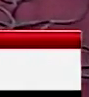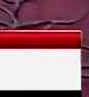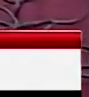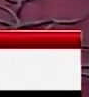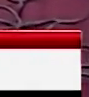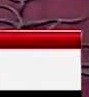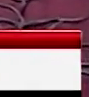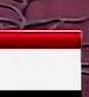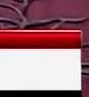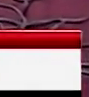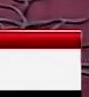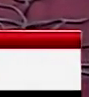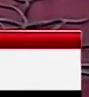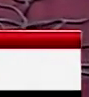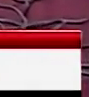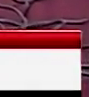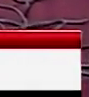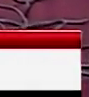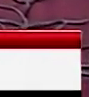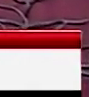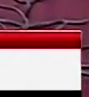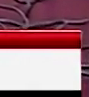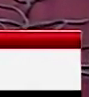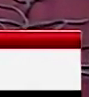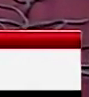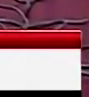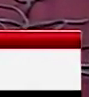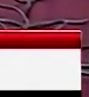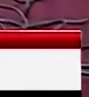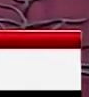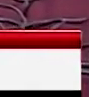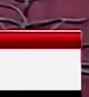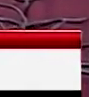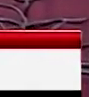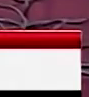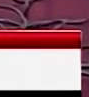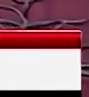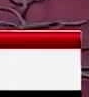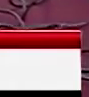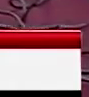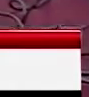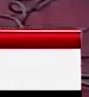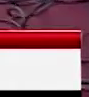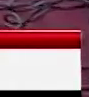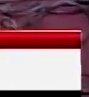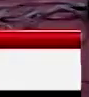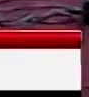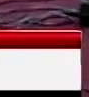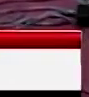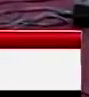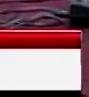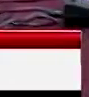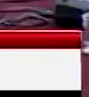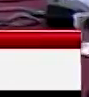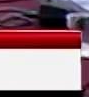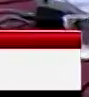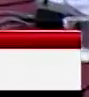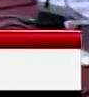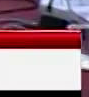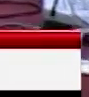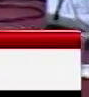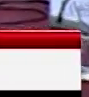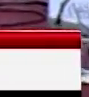como decir está esta oración y la atención con ese estaba por la mano cerrada